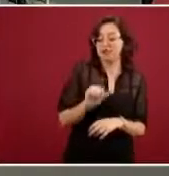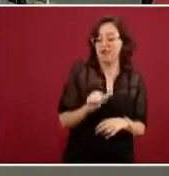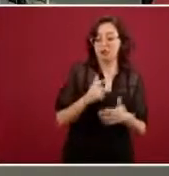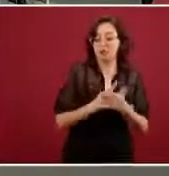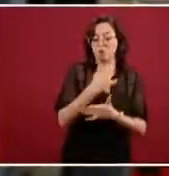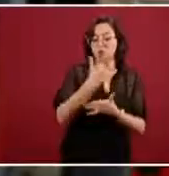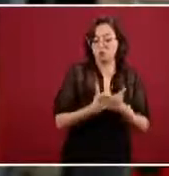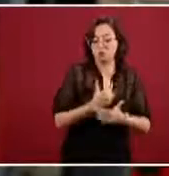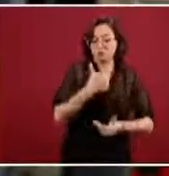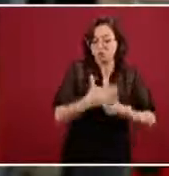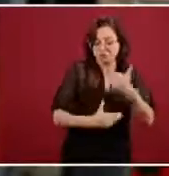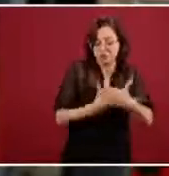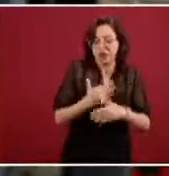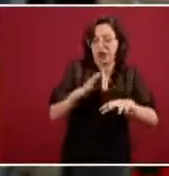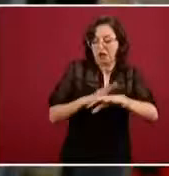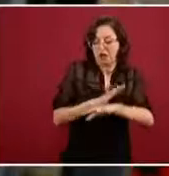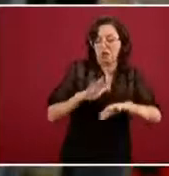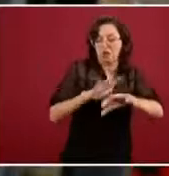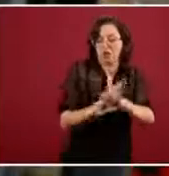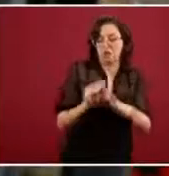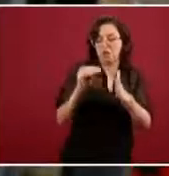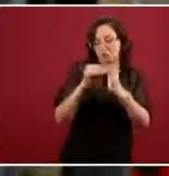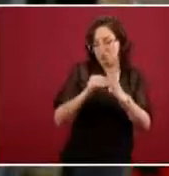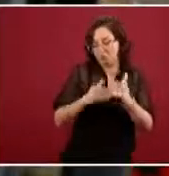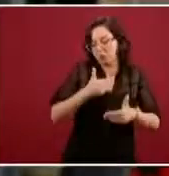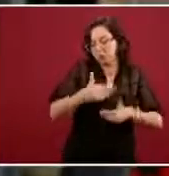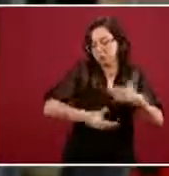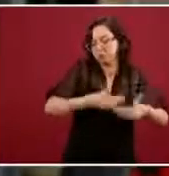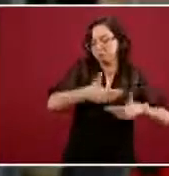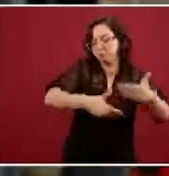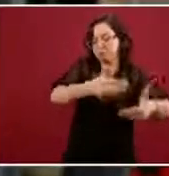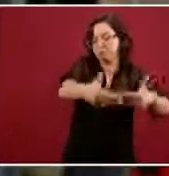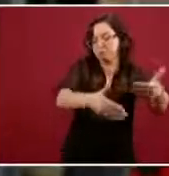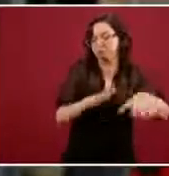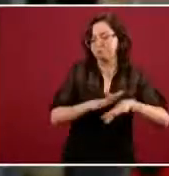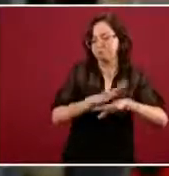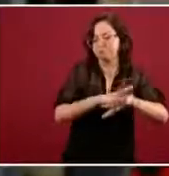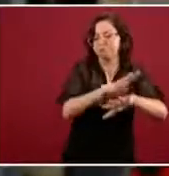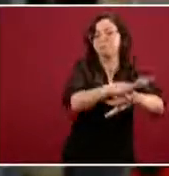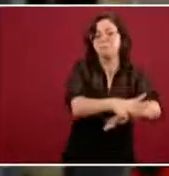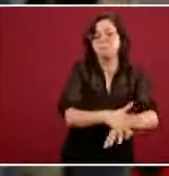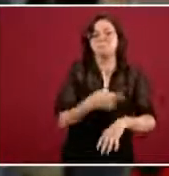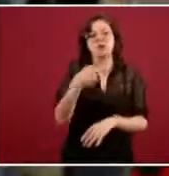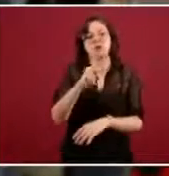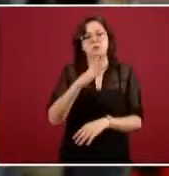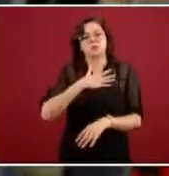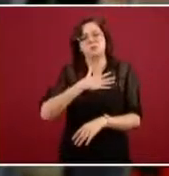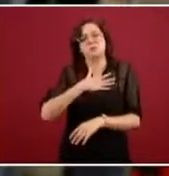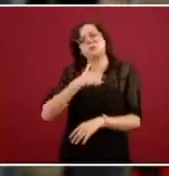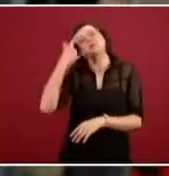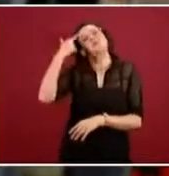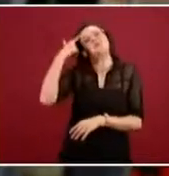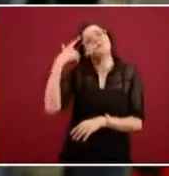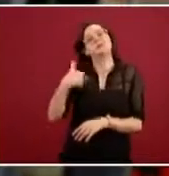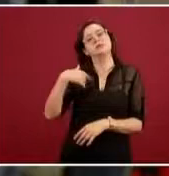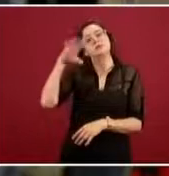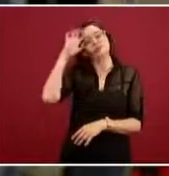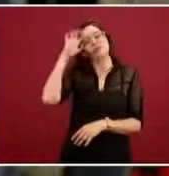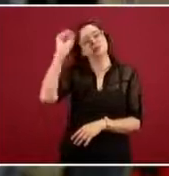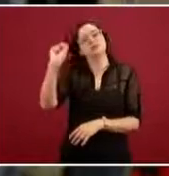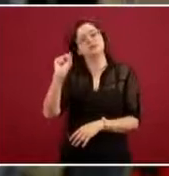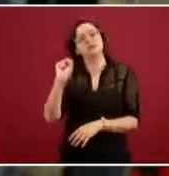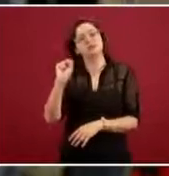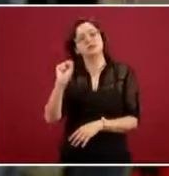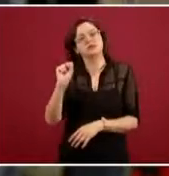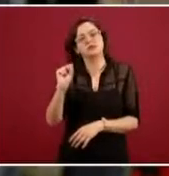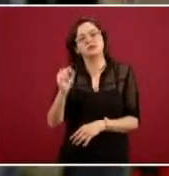es un documento vivo. A mí me gustaría preguntarles, dado que desde mi punto de vista pareciera que descansa en un concepto biopolítico del hacer